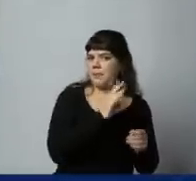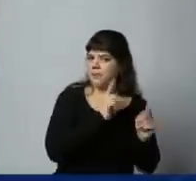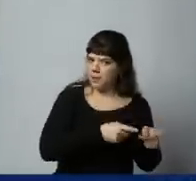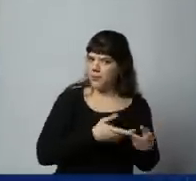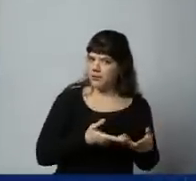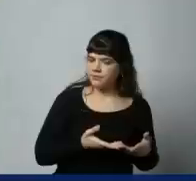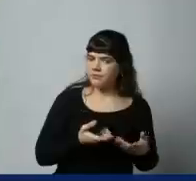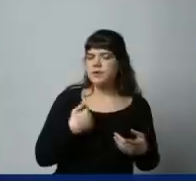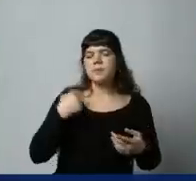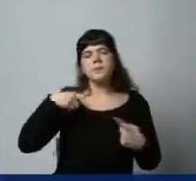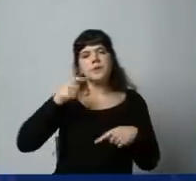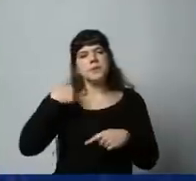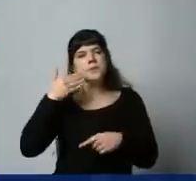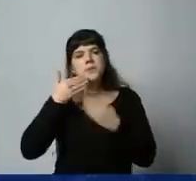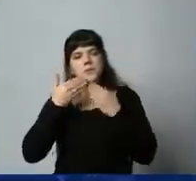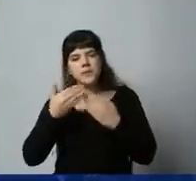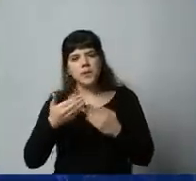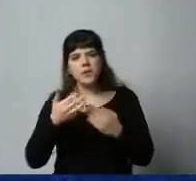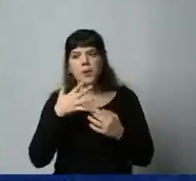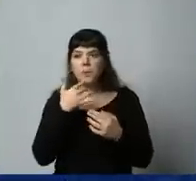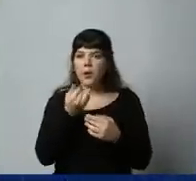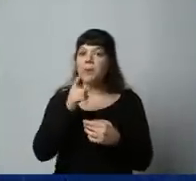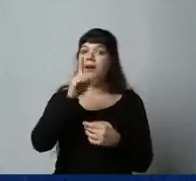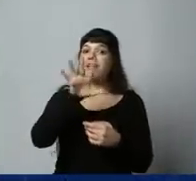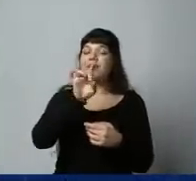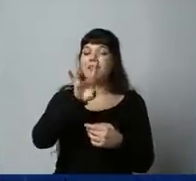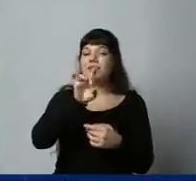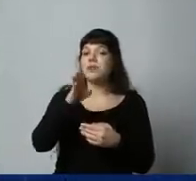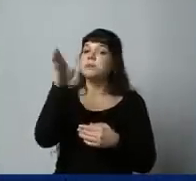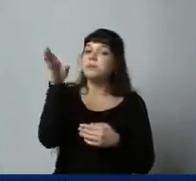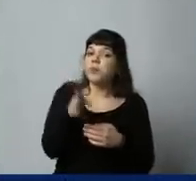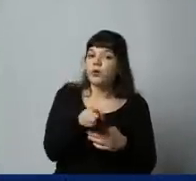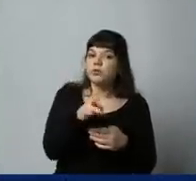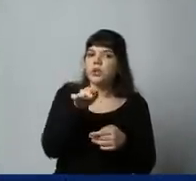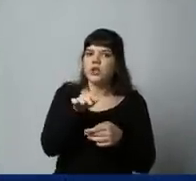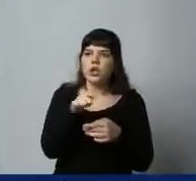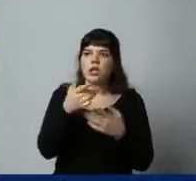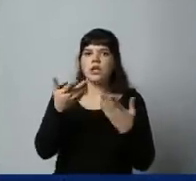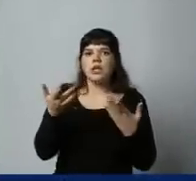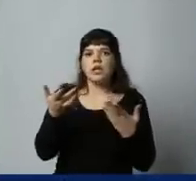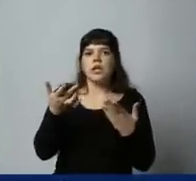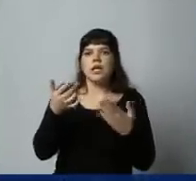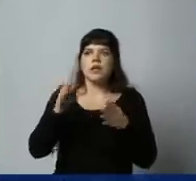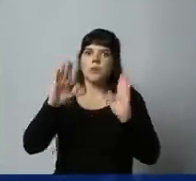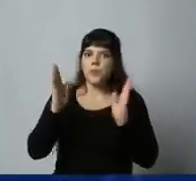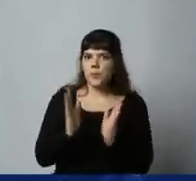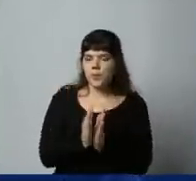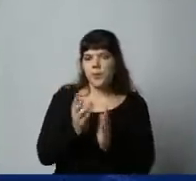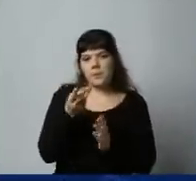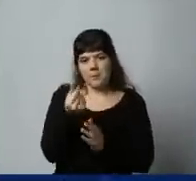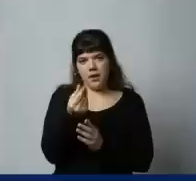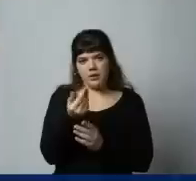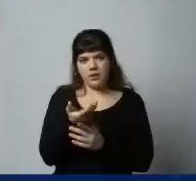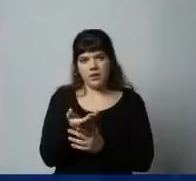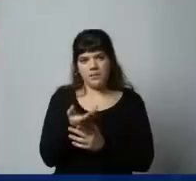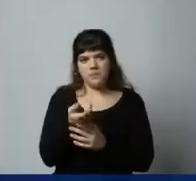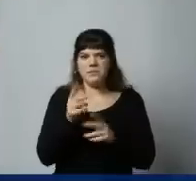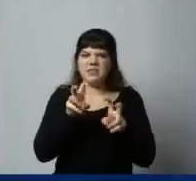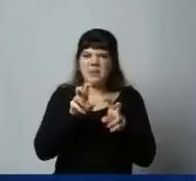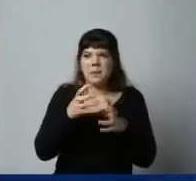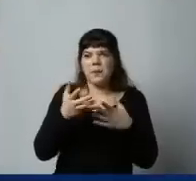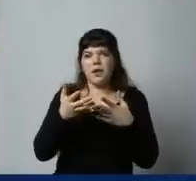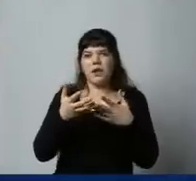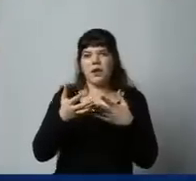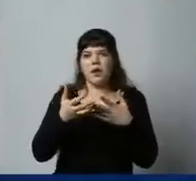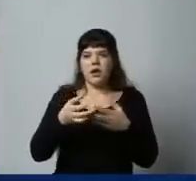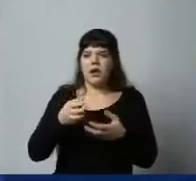pregunto si se fuera a aplicar el 15% de reducción de abatimiento del gasto en